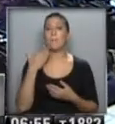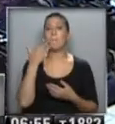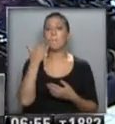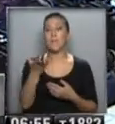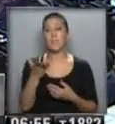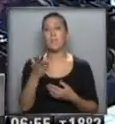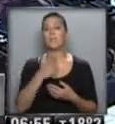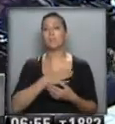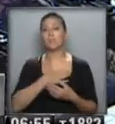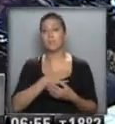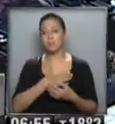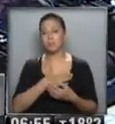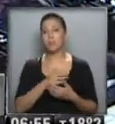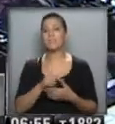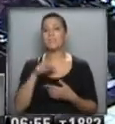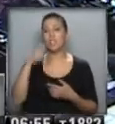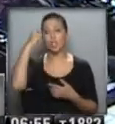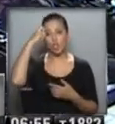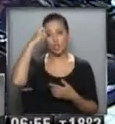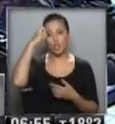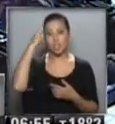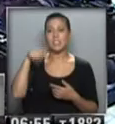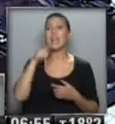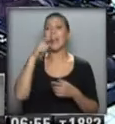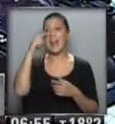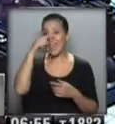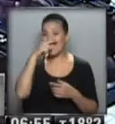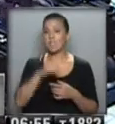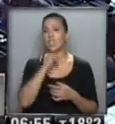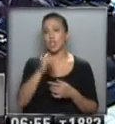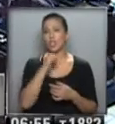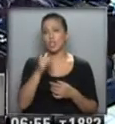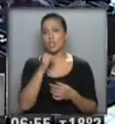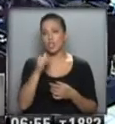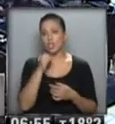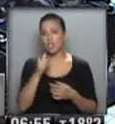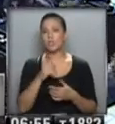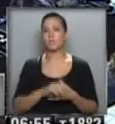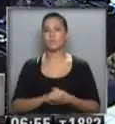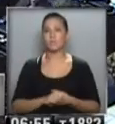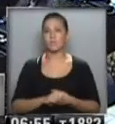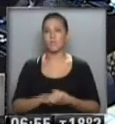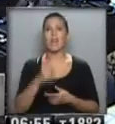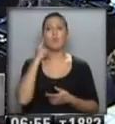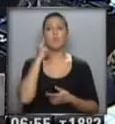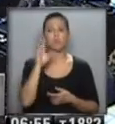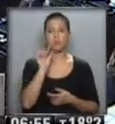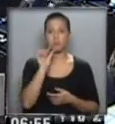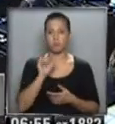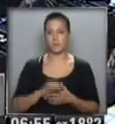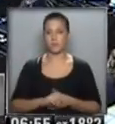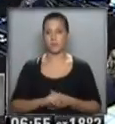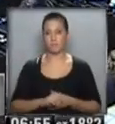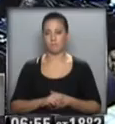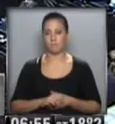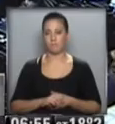que está sucediendo en este momento en el Congreso de la Nación. A partir de las 7 vamos a tener las repercusiones. Vamos a escuchar comisiones un poquitito el audio, Nadia. De asuntos